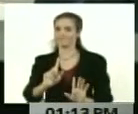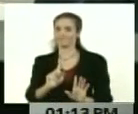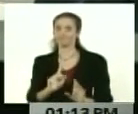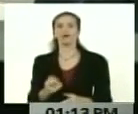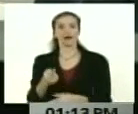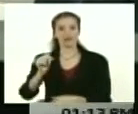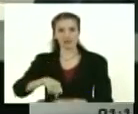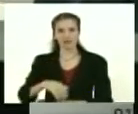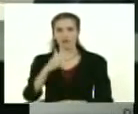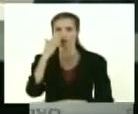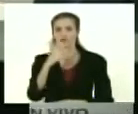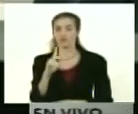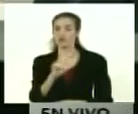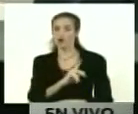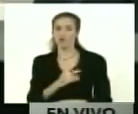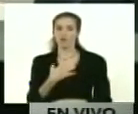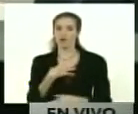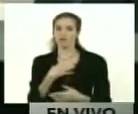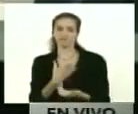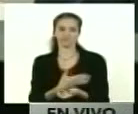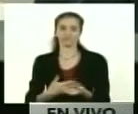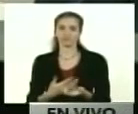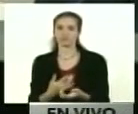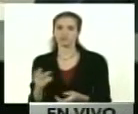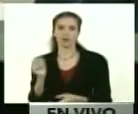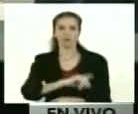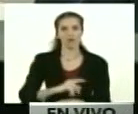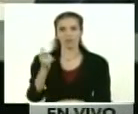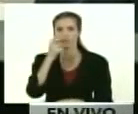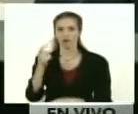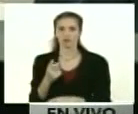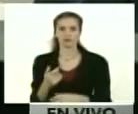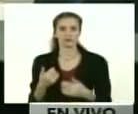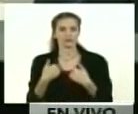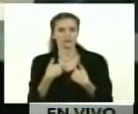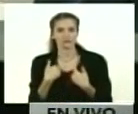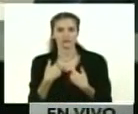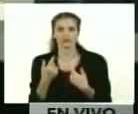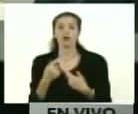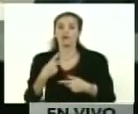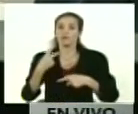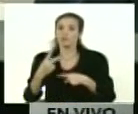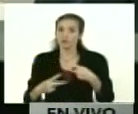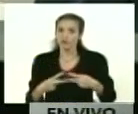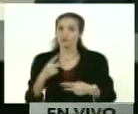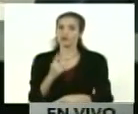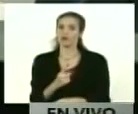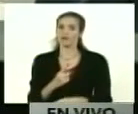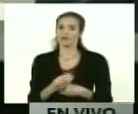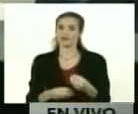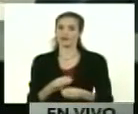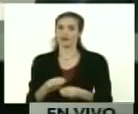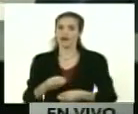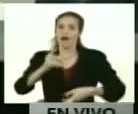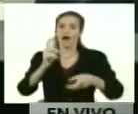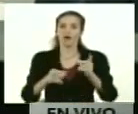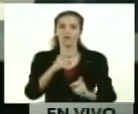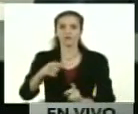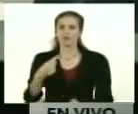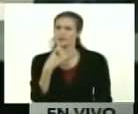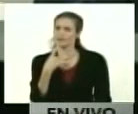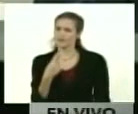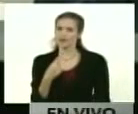oligarquía no merece eso, y menos nuestro pueblo. Tenemos que ir a un proceso. Y algunos compañeros